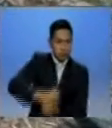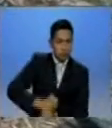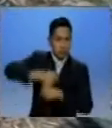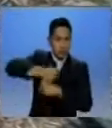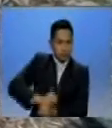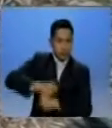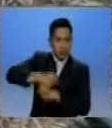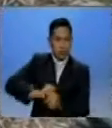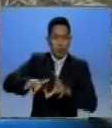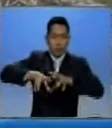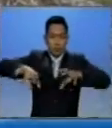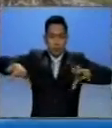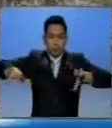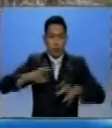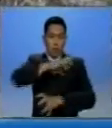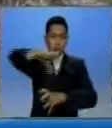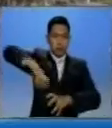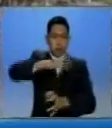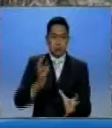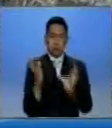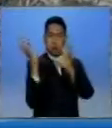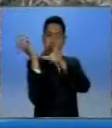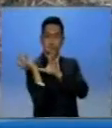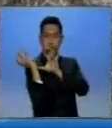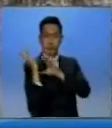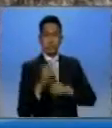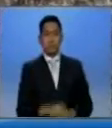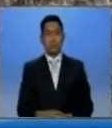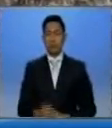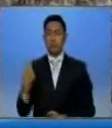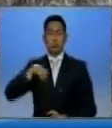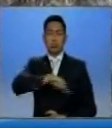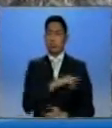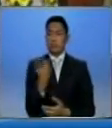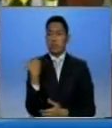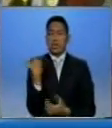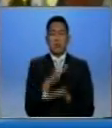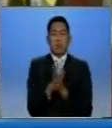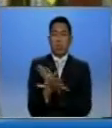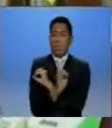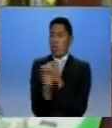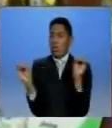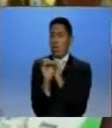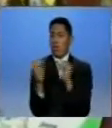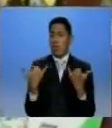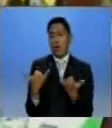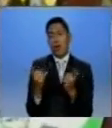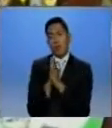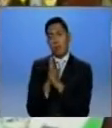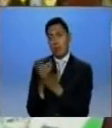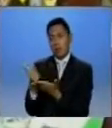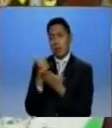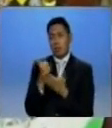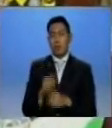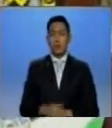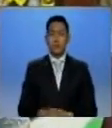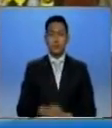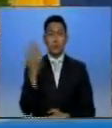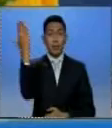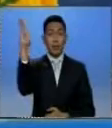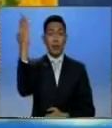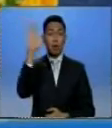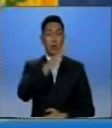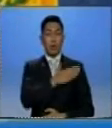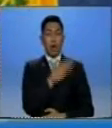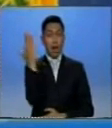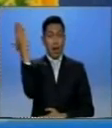nada porque ahorita terminante totalmente acabado la sector Marlon Guevara alcalde de baños Indicó